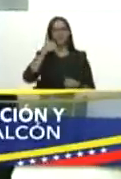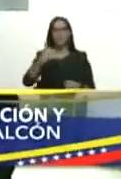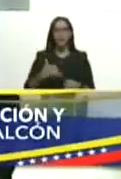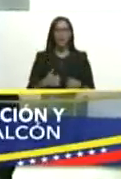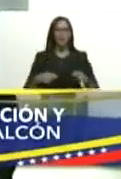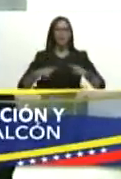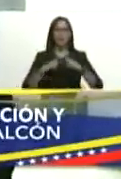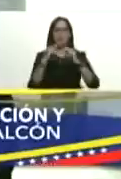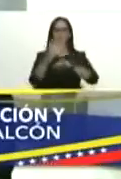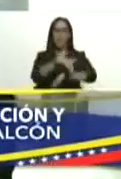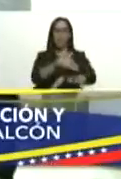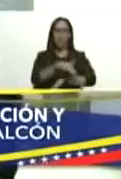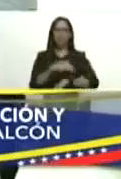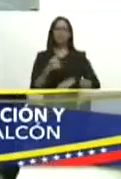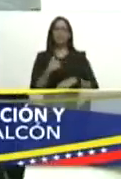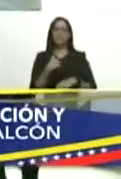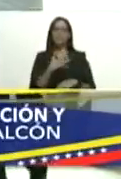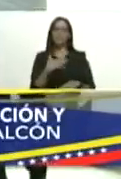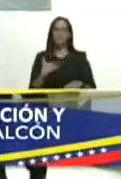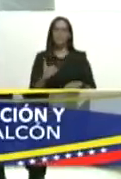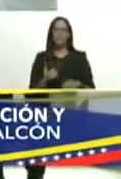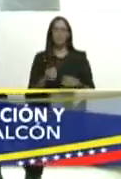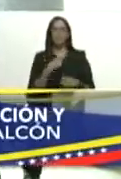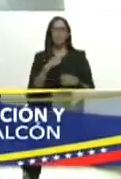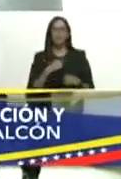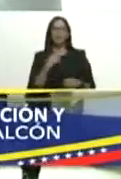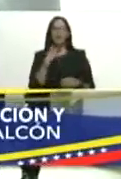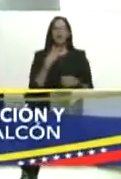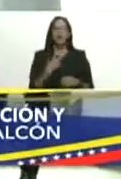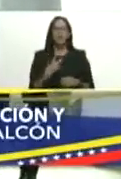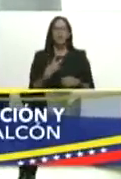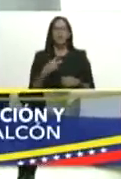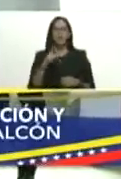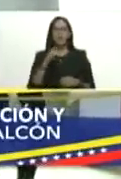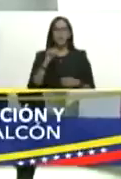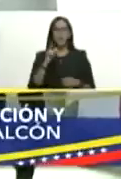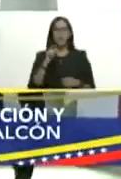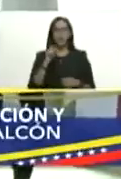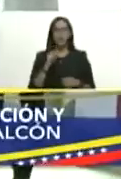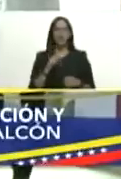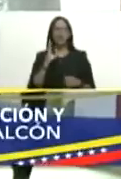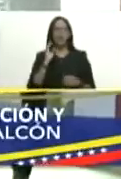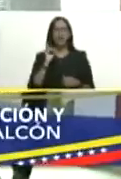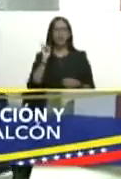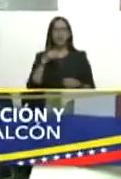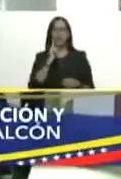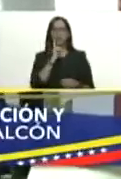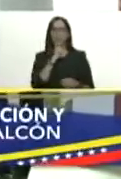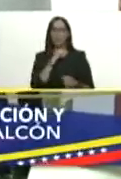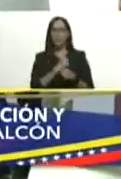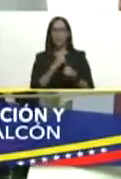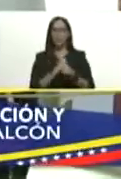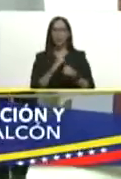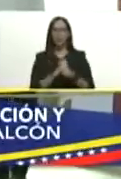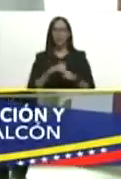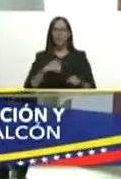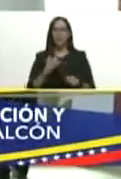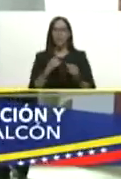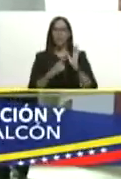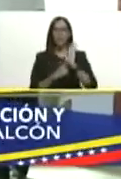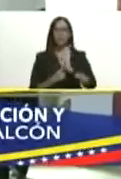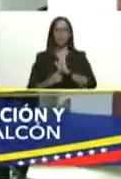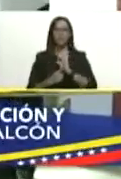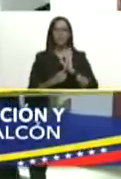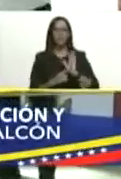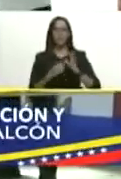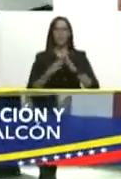encuentro en la calle. Y por eso yo quisiera que nuestra vocera Lilibet hable también a nombre de los trabajadores y poderles seguir mostrando